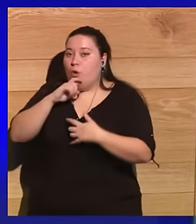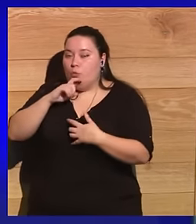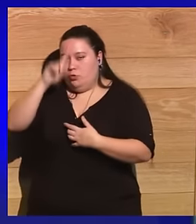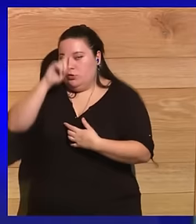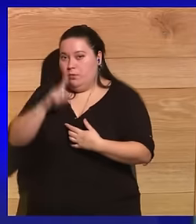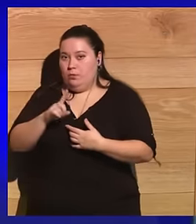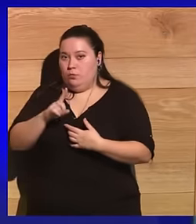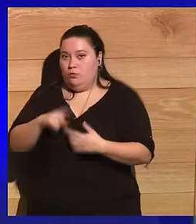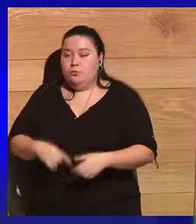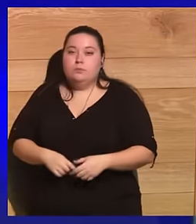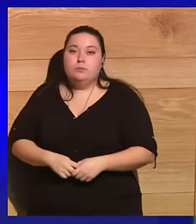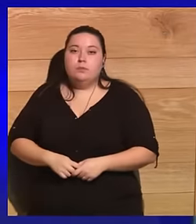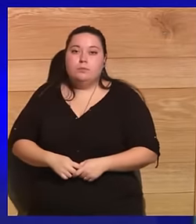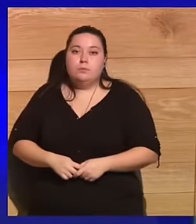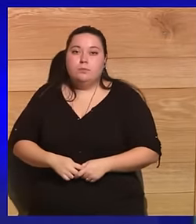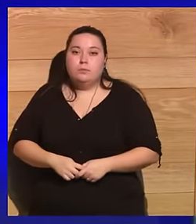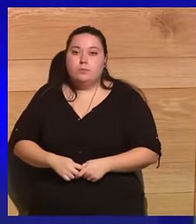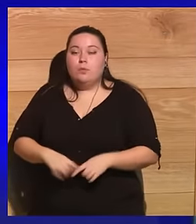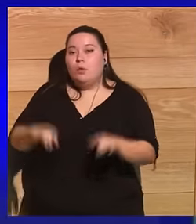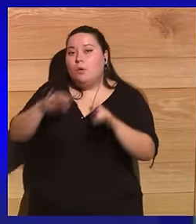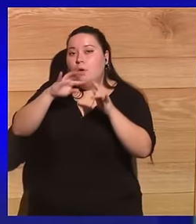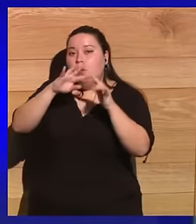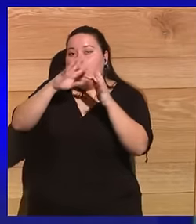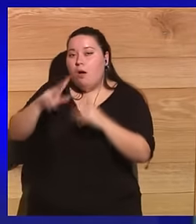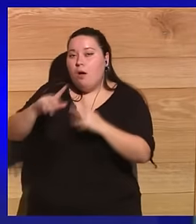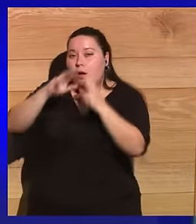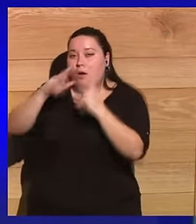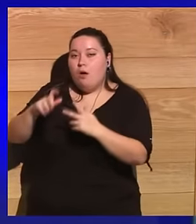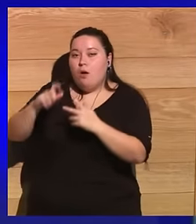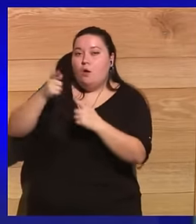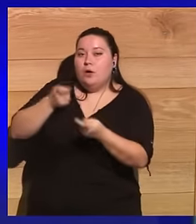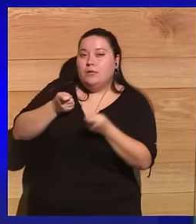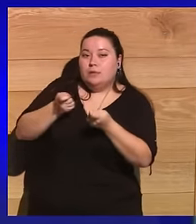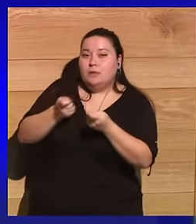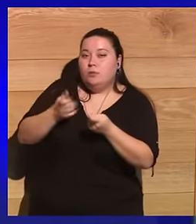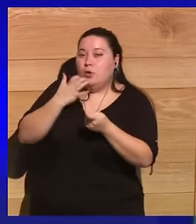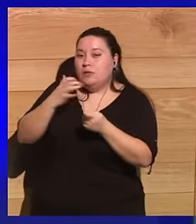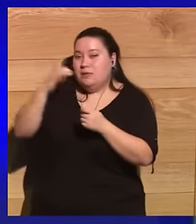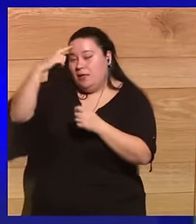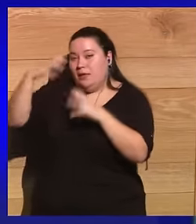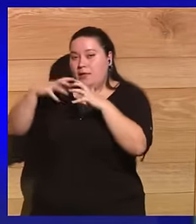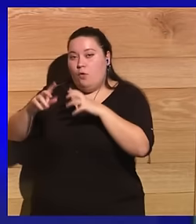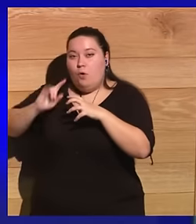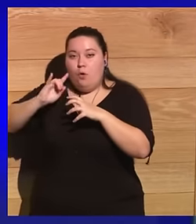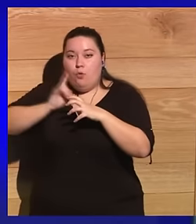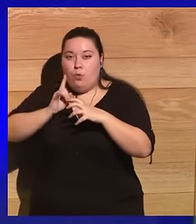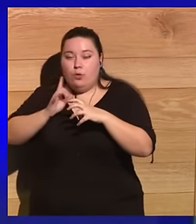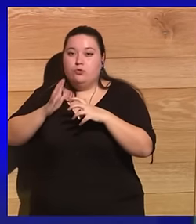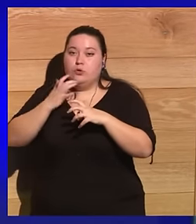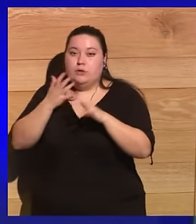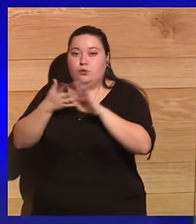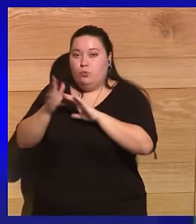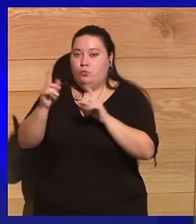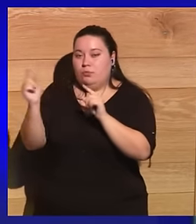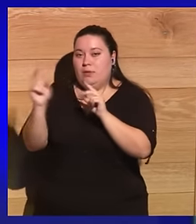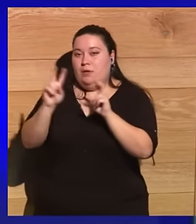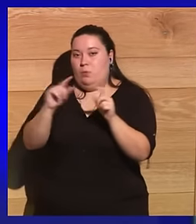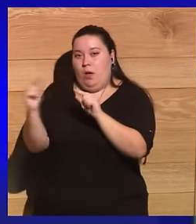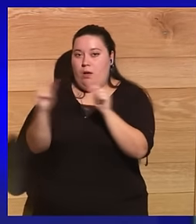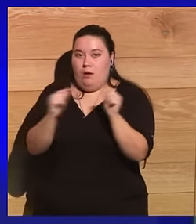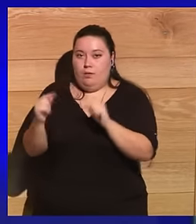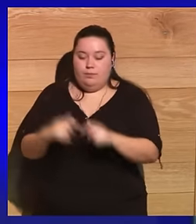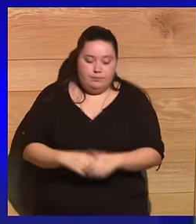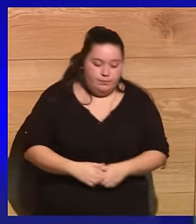hacer cálculos matemáticos o símbolos con un cerebro que es ruidoso. Esto es un tema abierto ahora mismo.